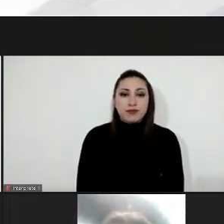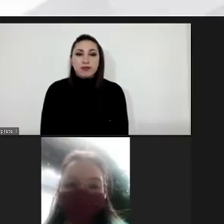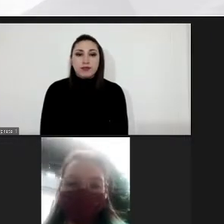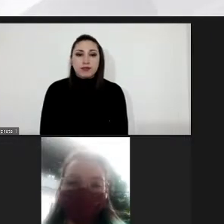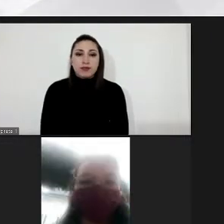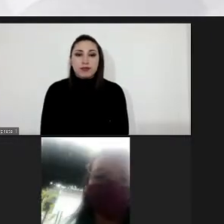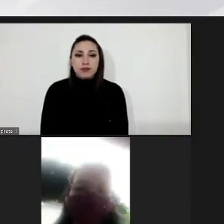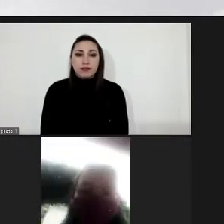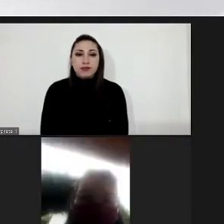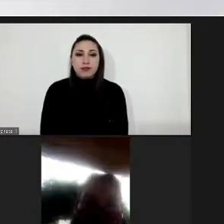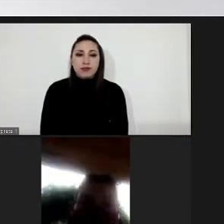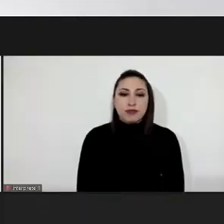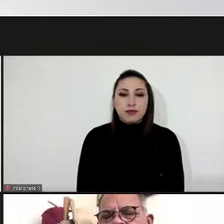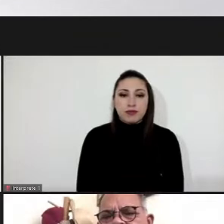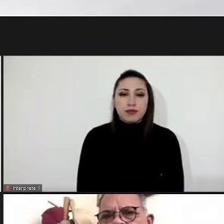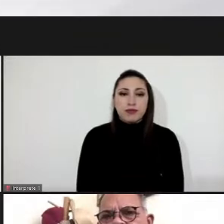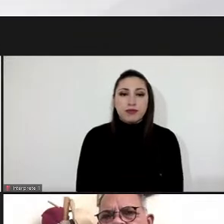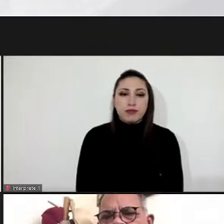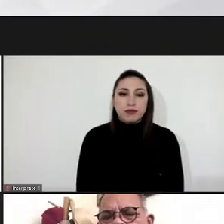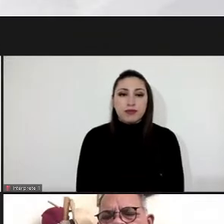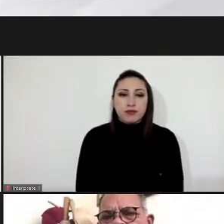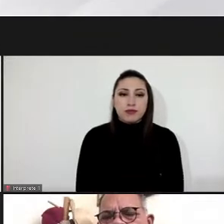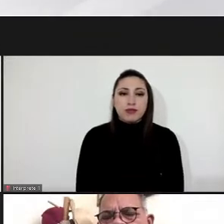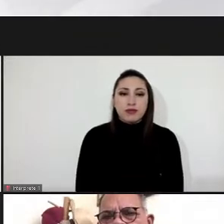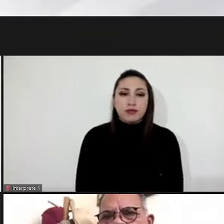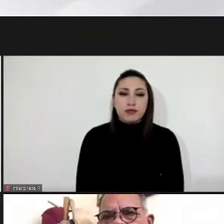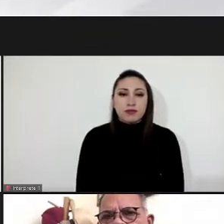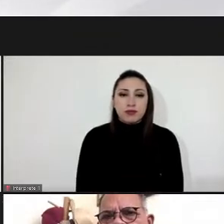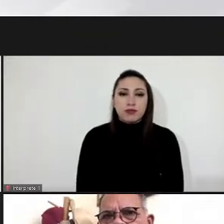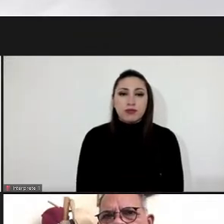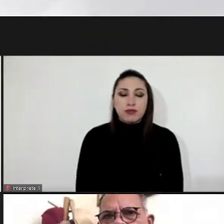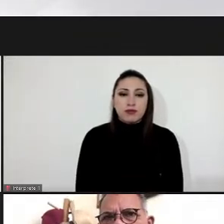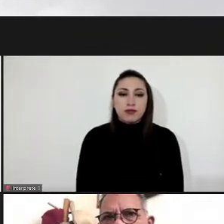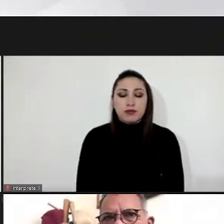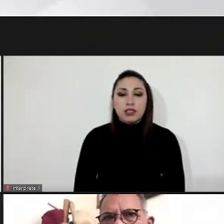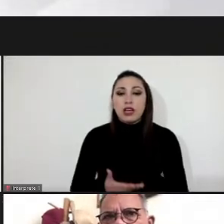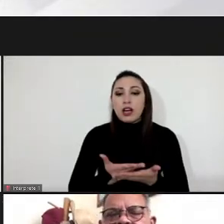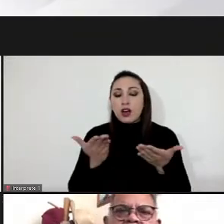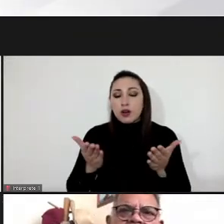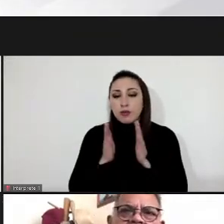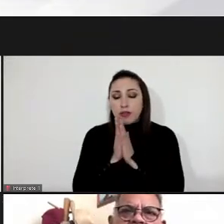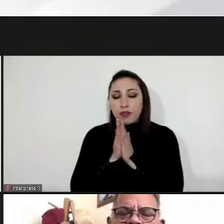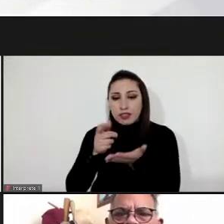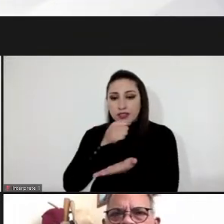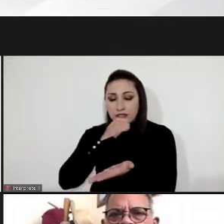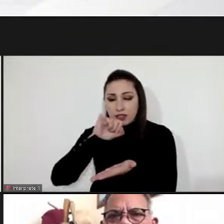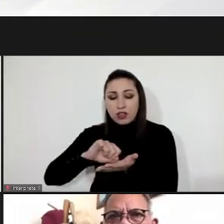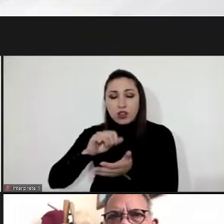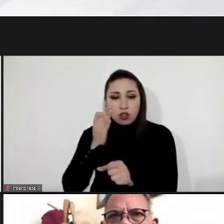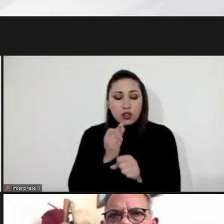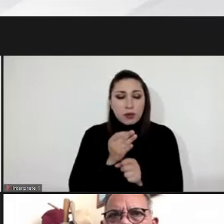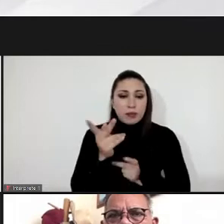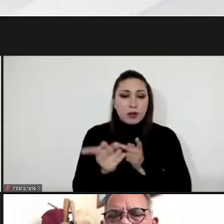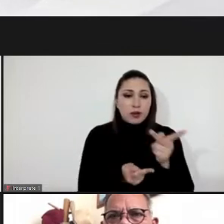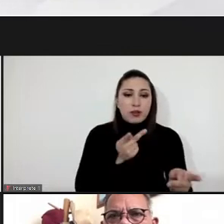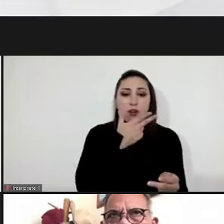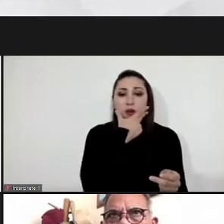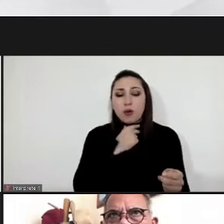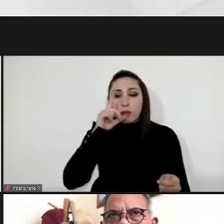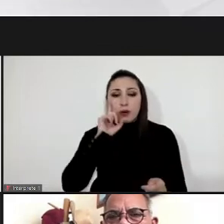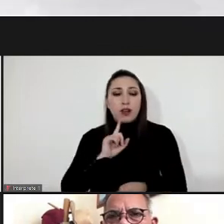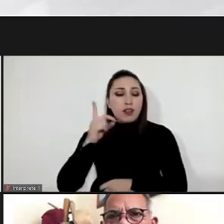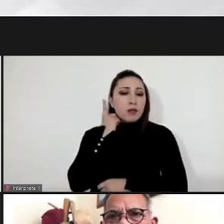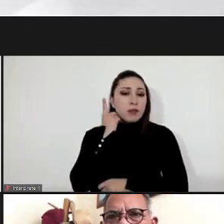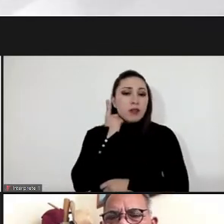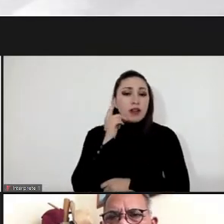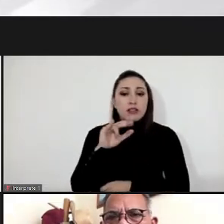Muy bien. Gracias. Pido se consulte en votación nominal a las diputadas y diputados integrantes si es de